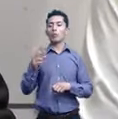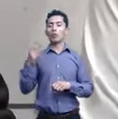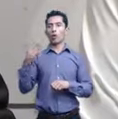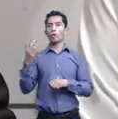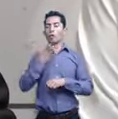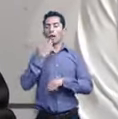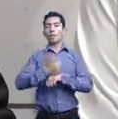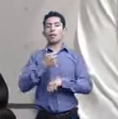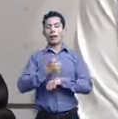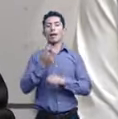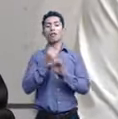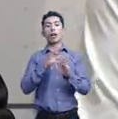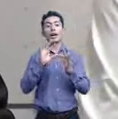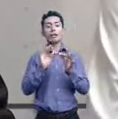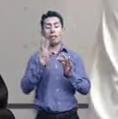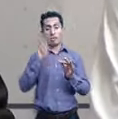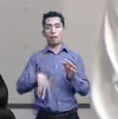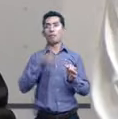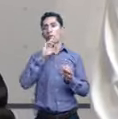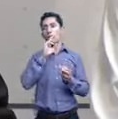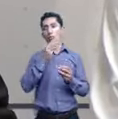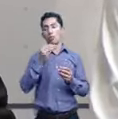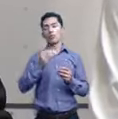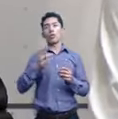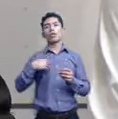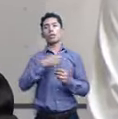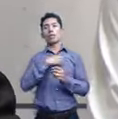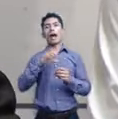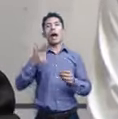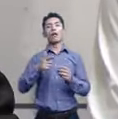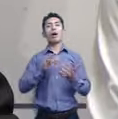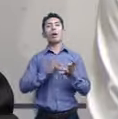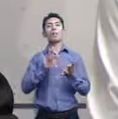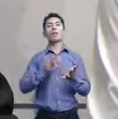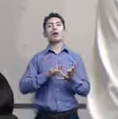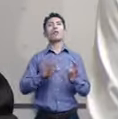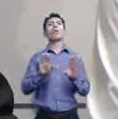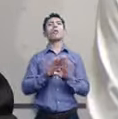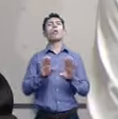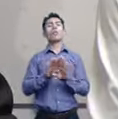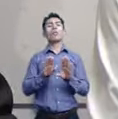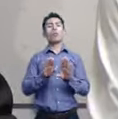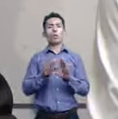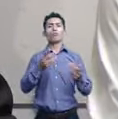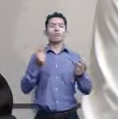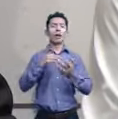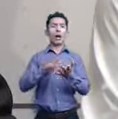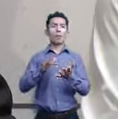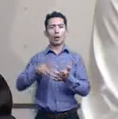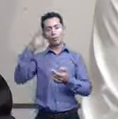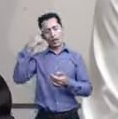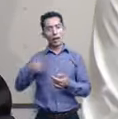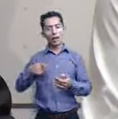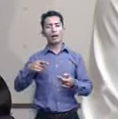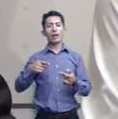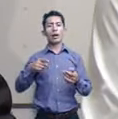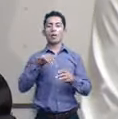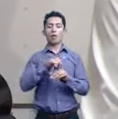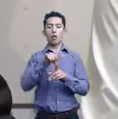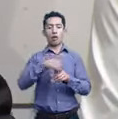en primaria. Esta información es preocupante, debemos hacer algo. Realizaremos dinámicas de concientización contra el